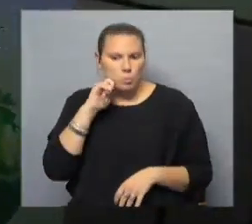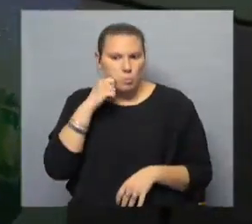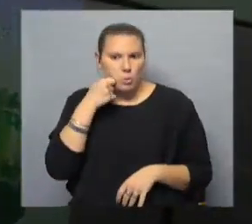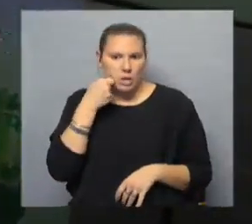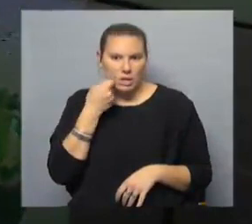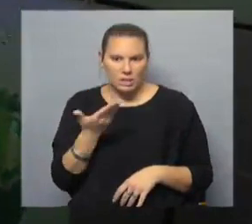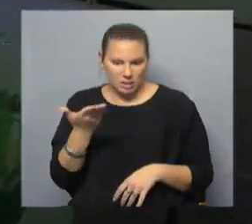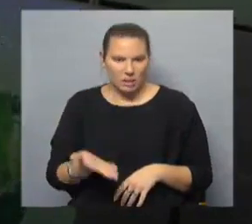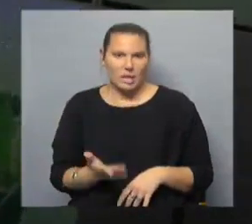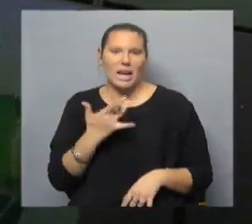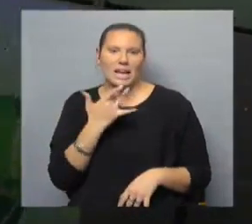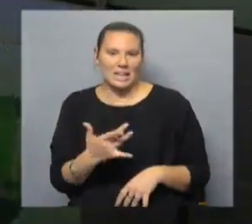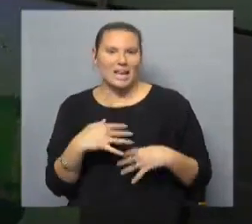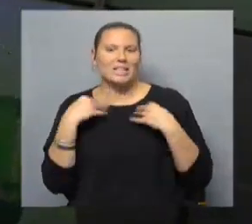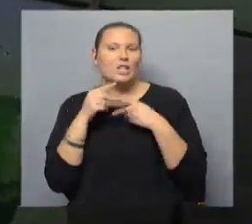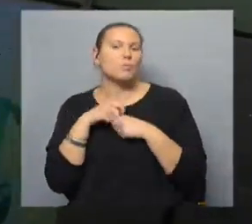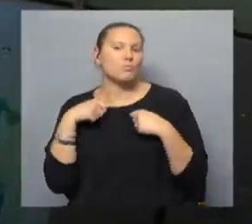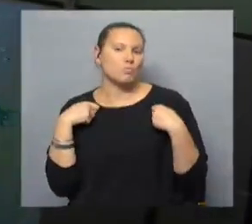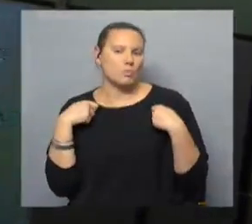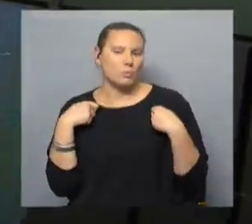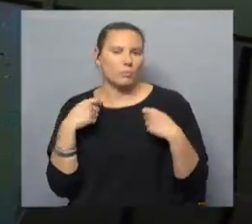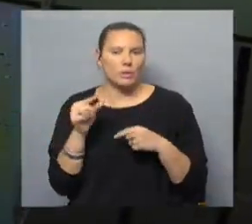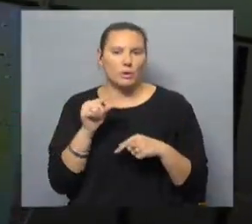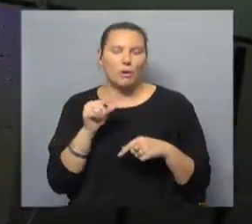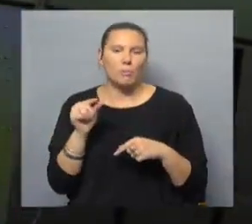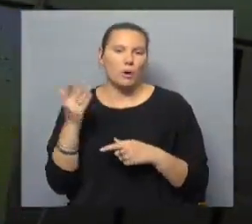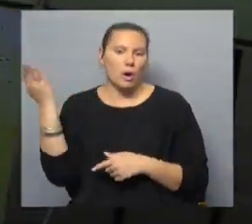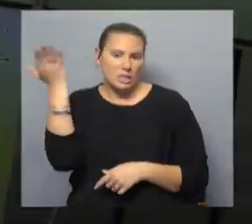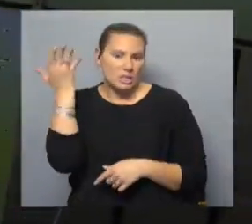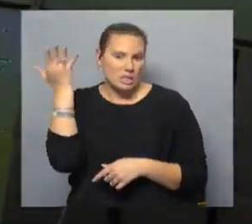estás, gracias. Pañuelito, todo. Pañuelito, sí, me vas a fatejar. Sí,